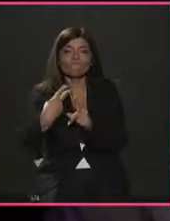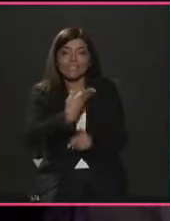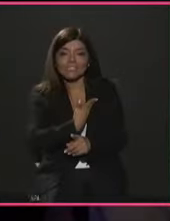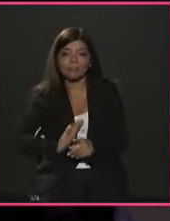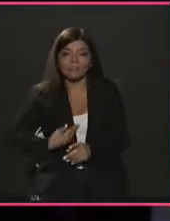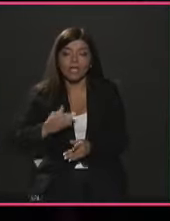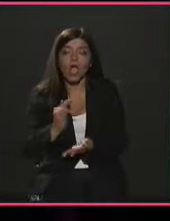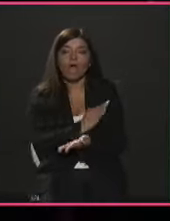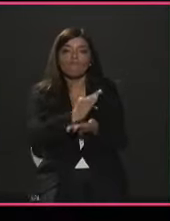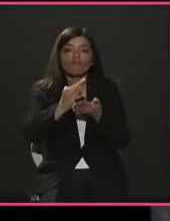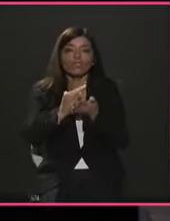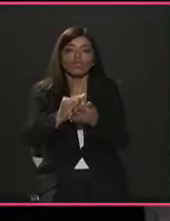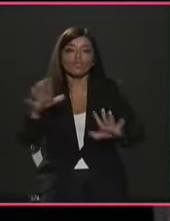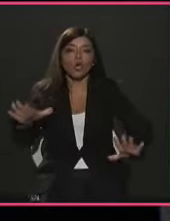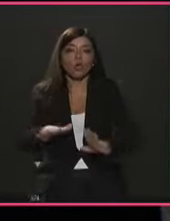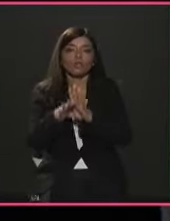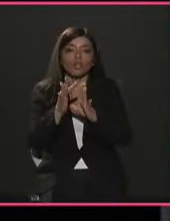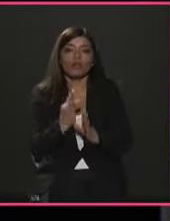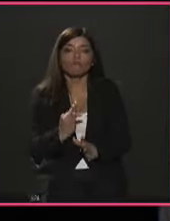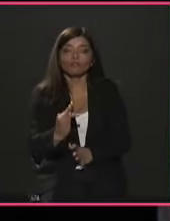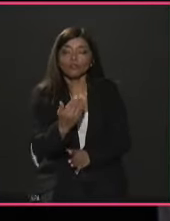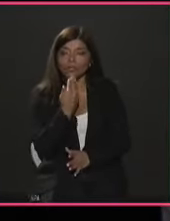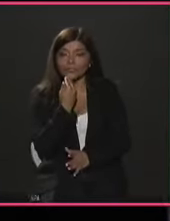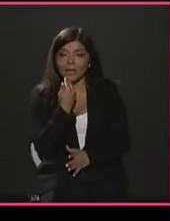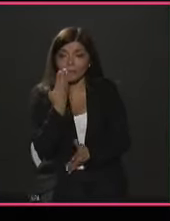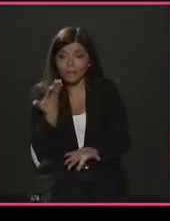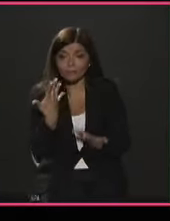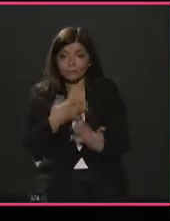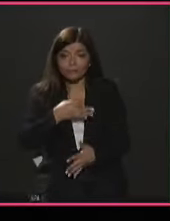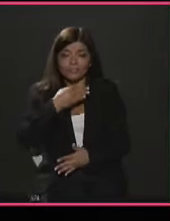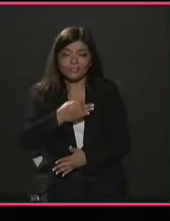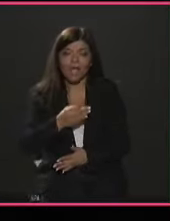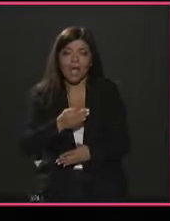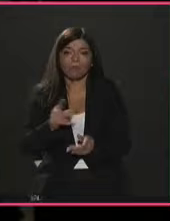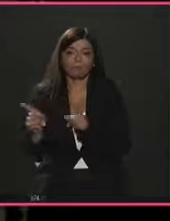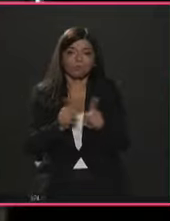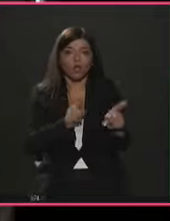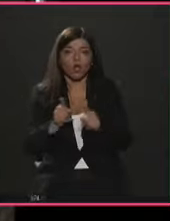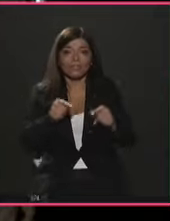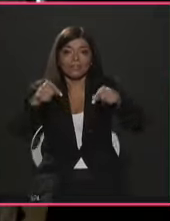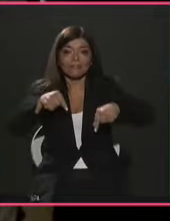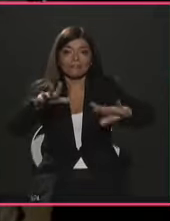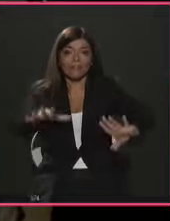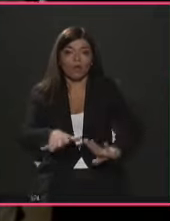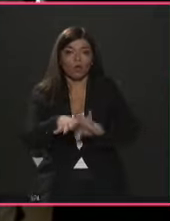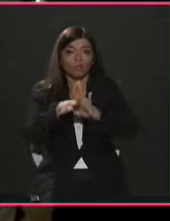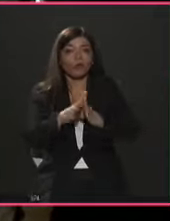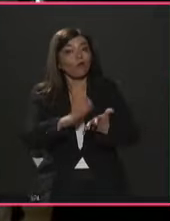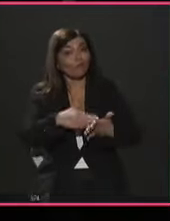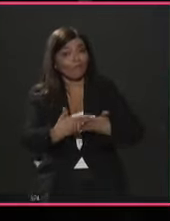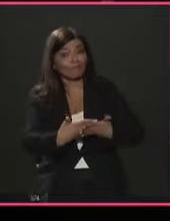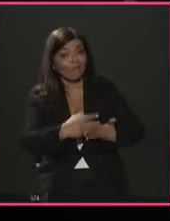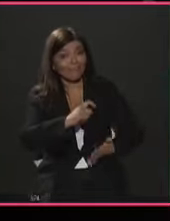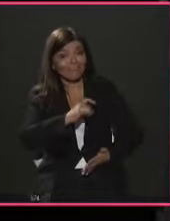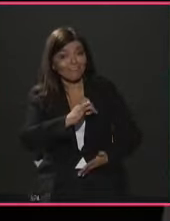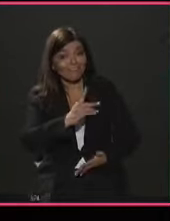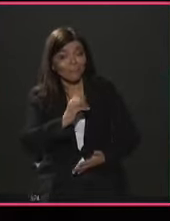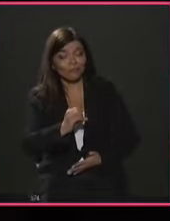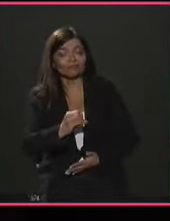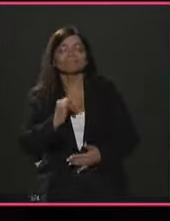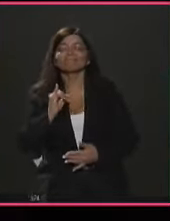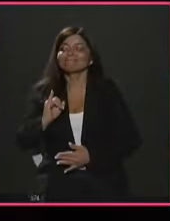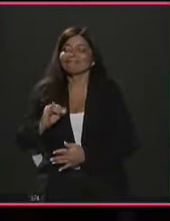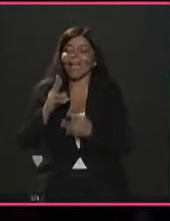de la fundación encuentros del futuro y también como bien decía gestor de este encuentro cómo estás guido muy bien muy